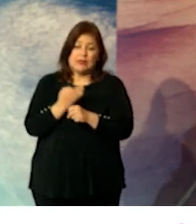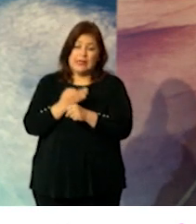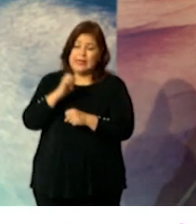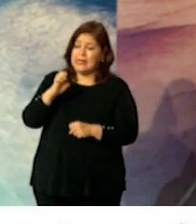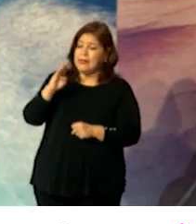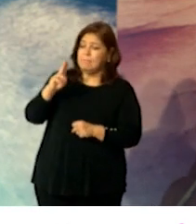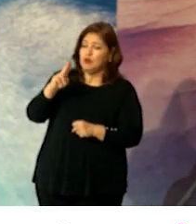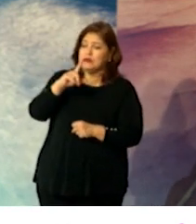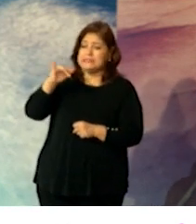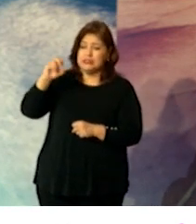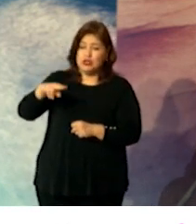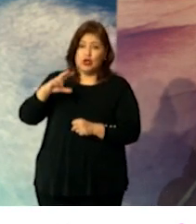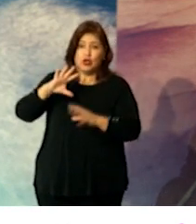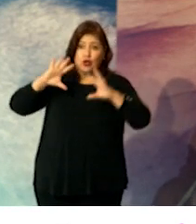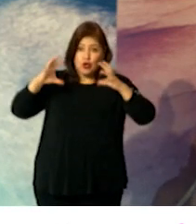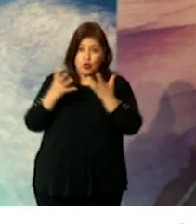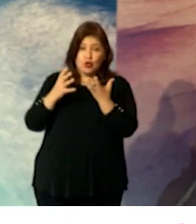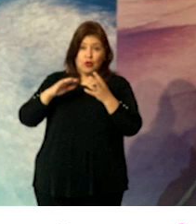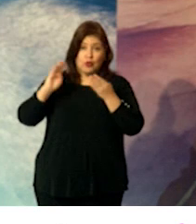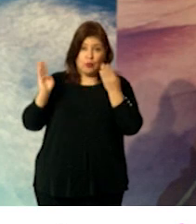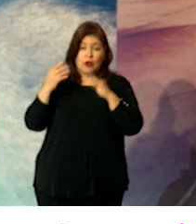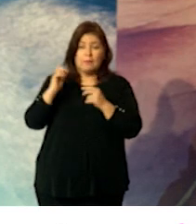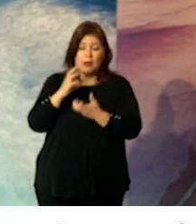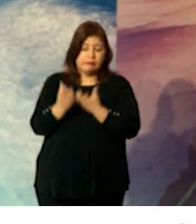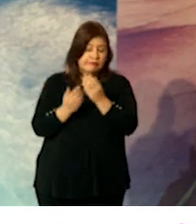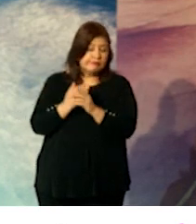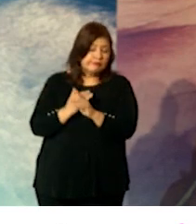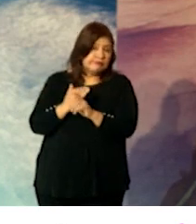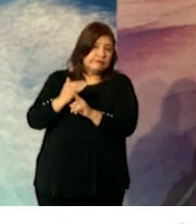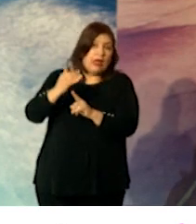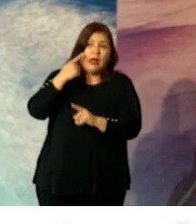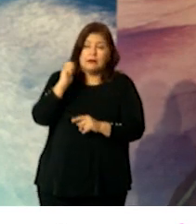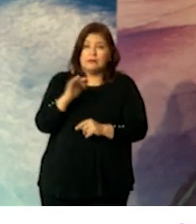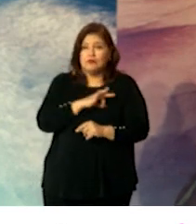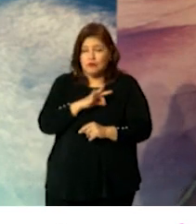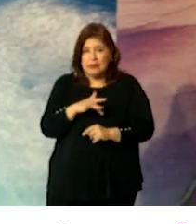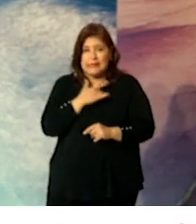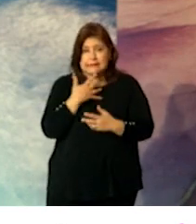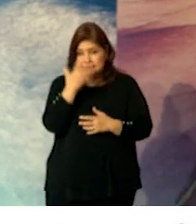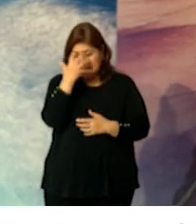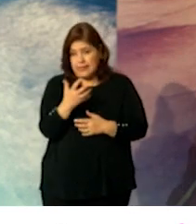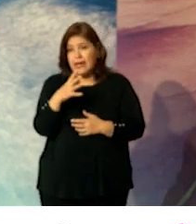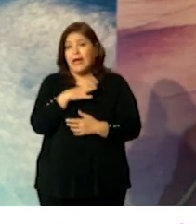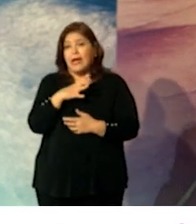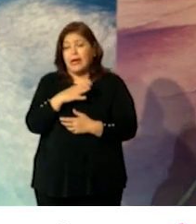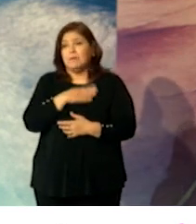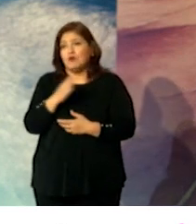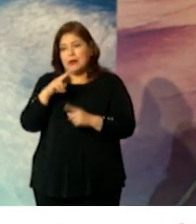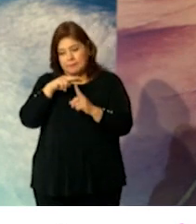la situación es grave, la situación es seria, y hay buenas perspectivas,